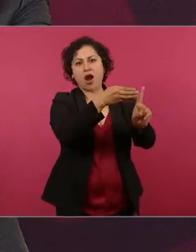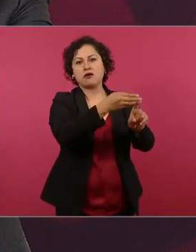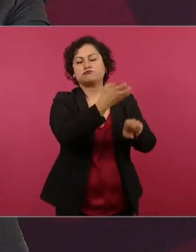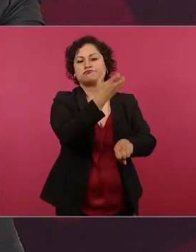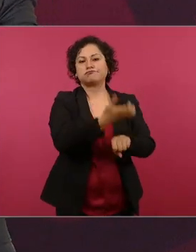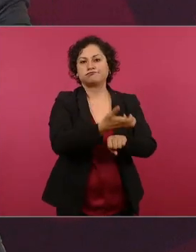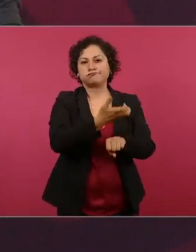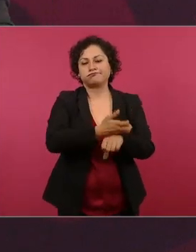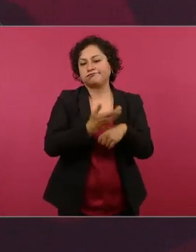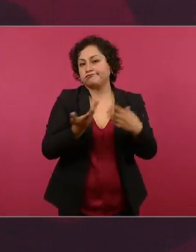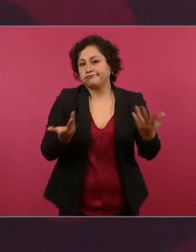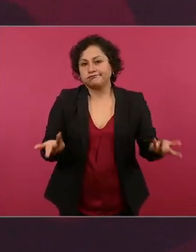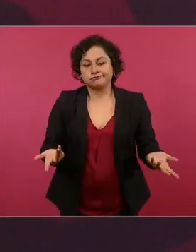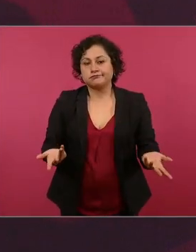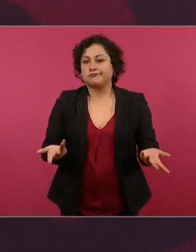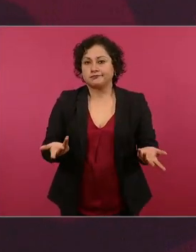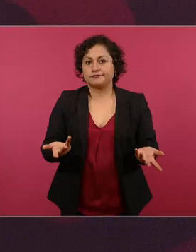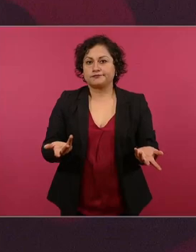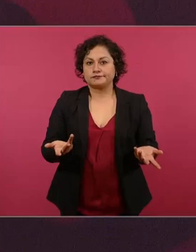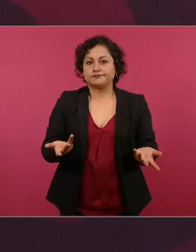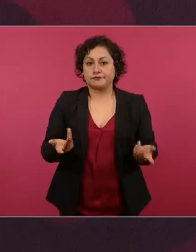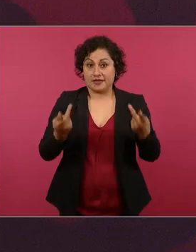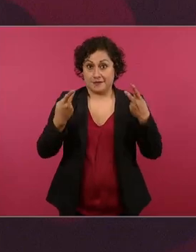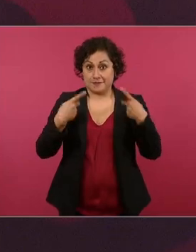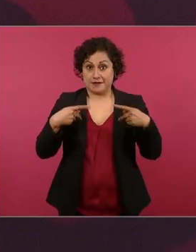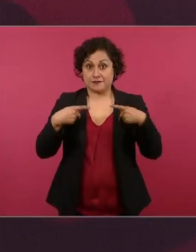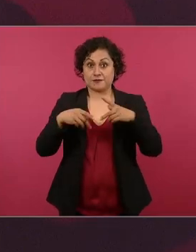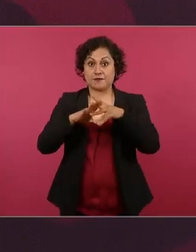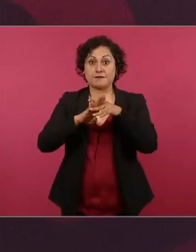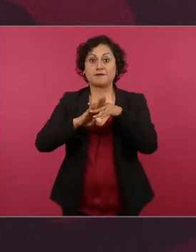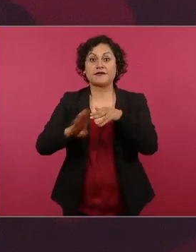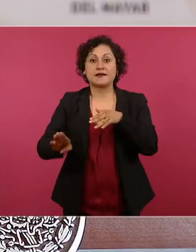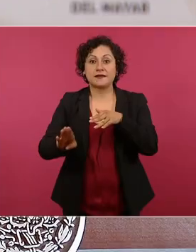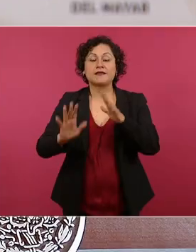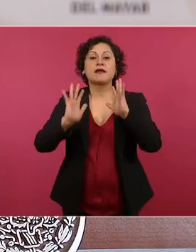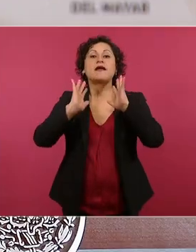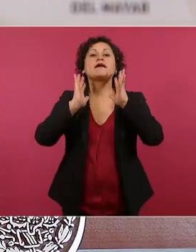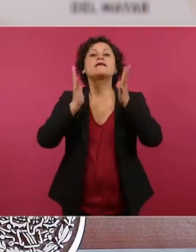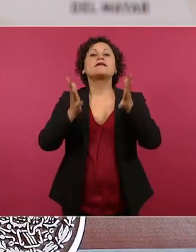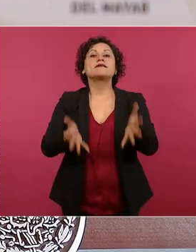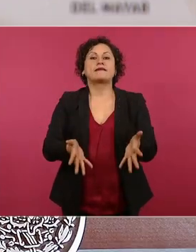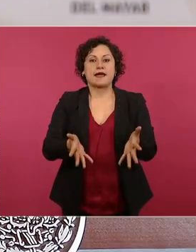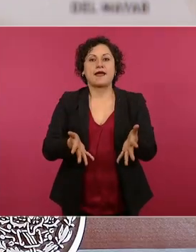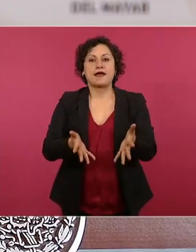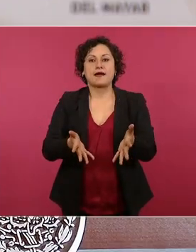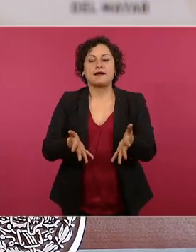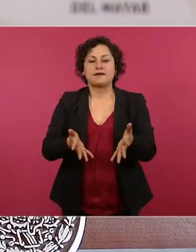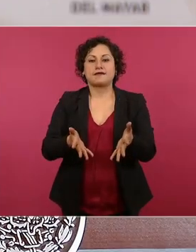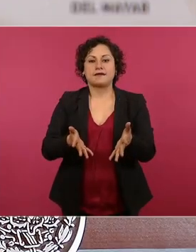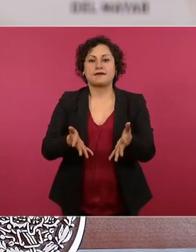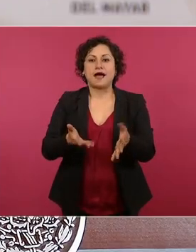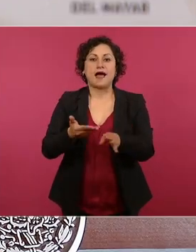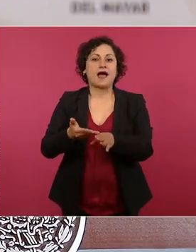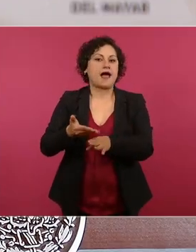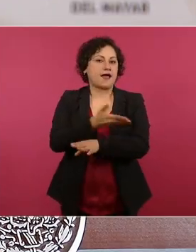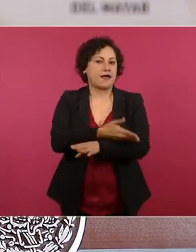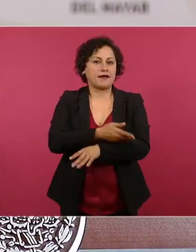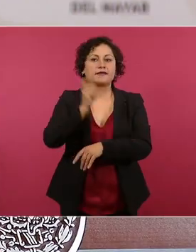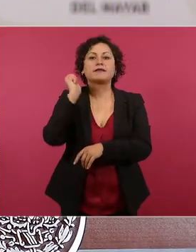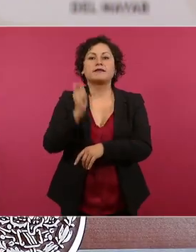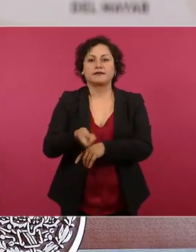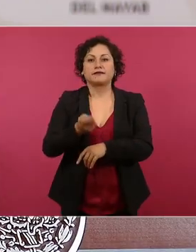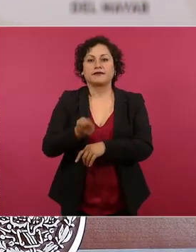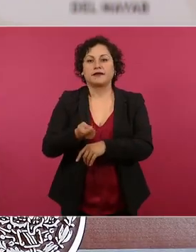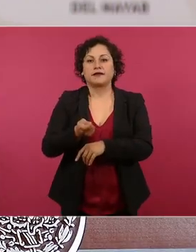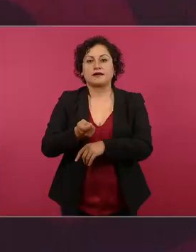Incluso ya estableció un convenio, un contrato con